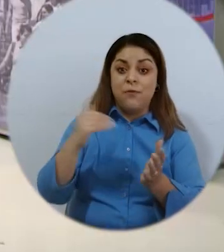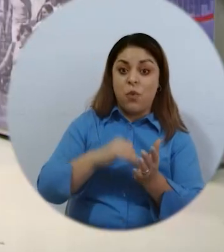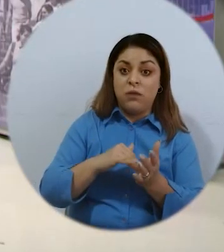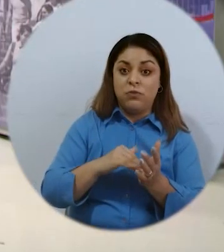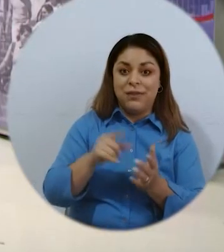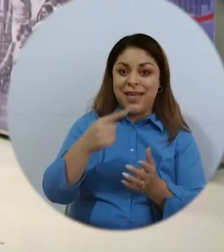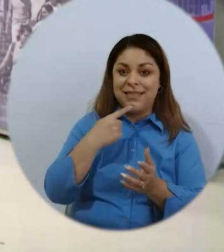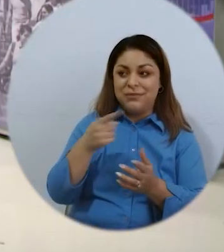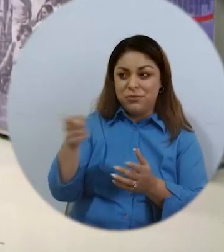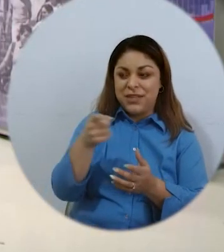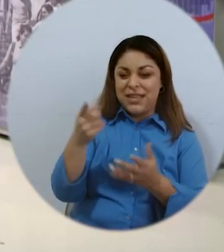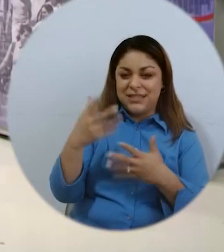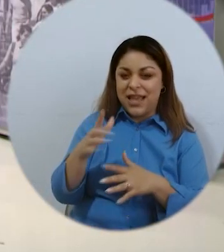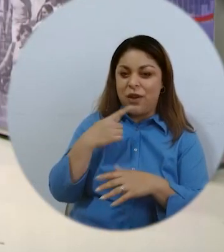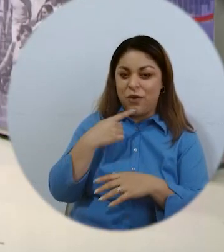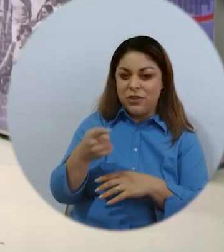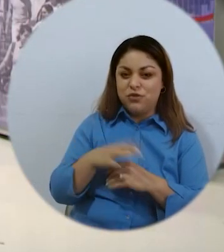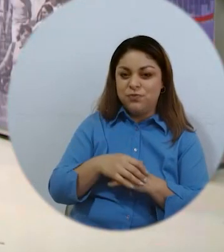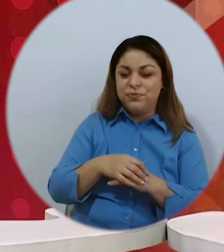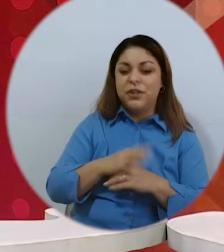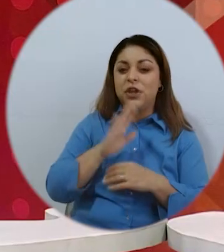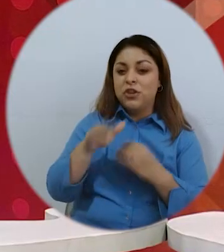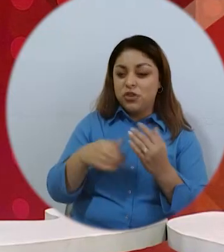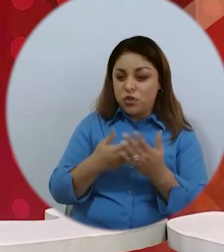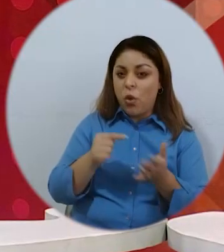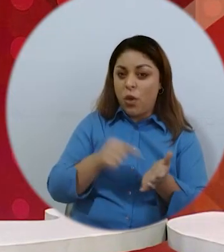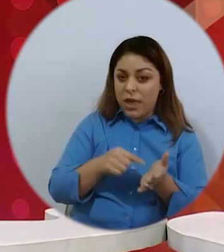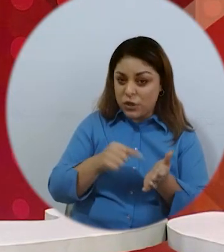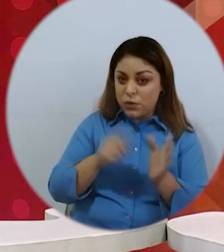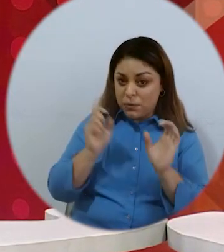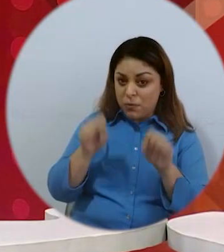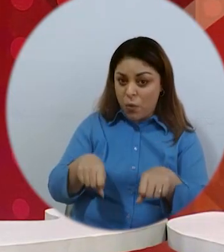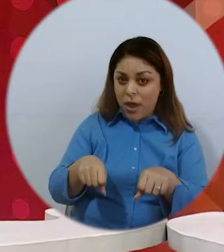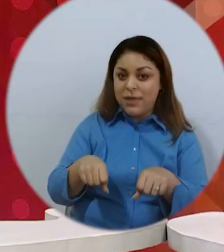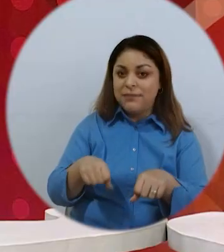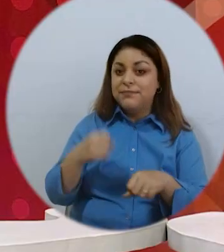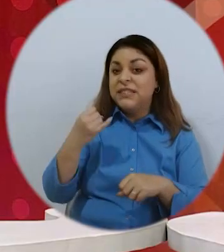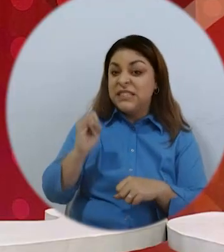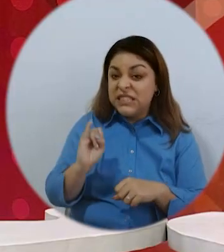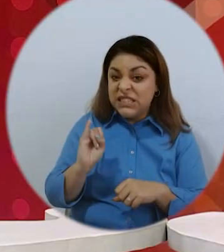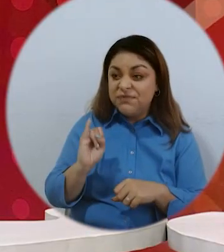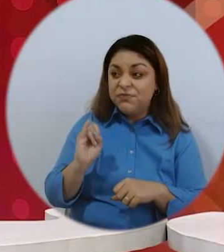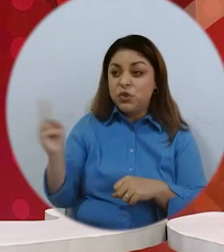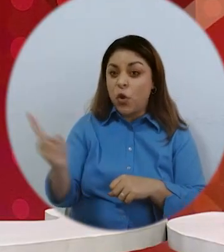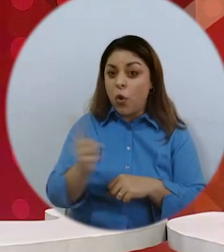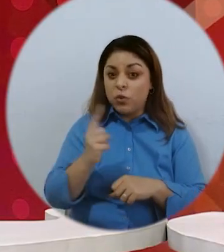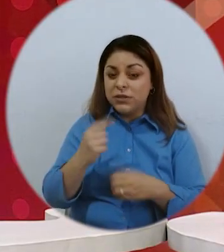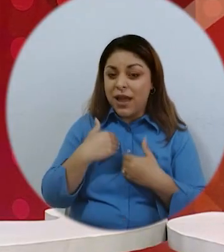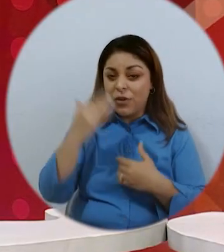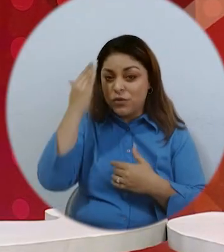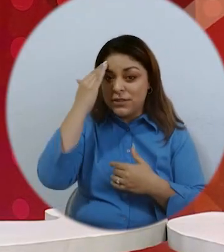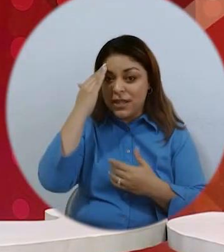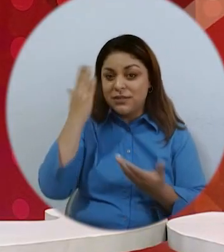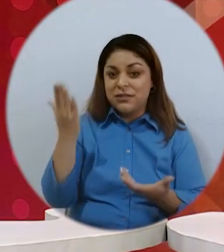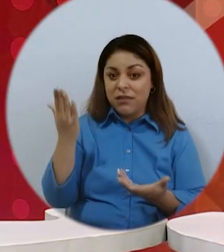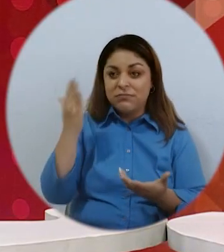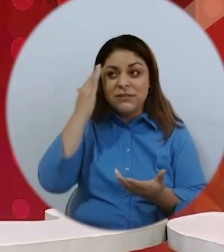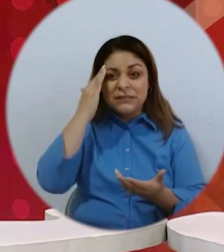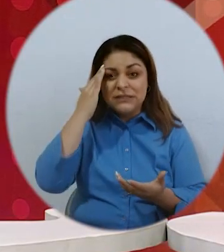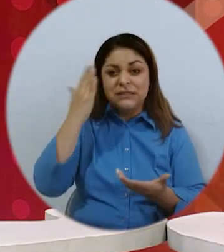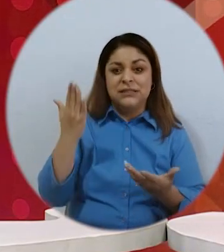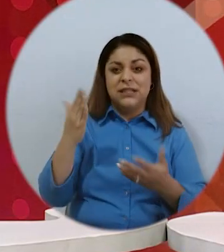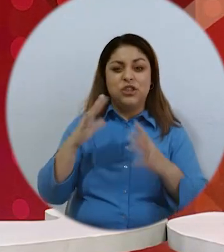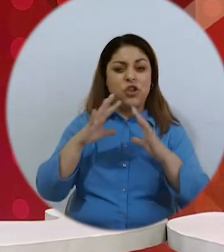reitero, porque ustedes lo han mencionado a lo largo del programa, todo esto será posible en el tanto tomemos conciencia,